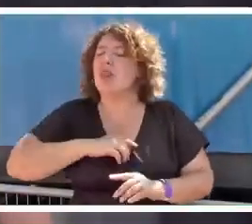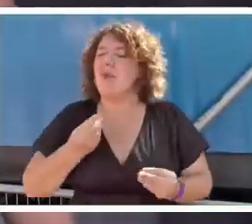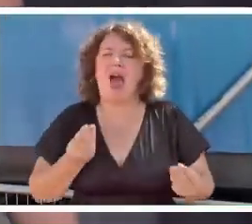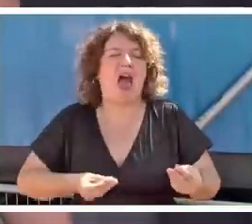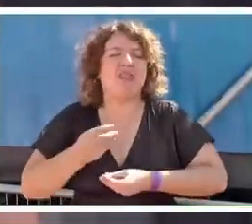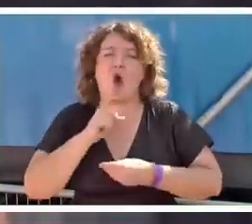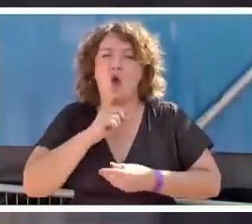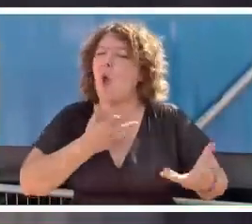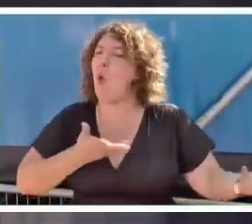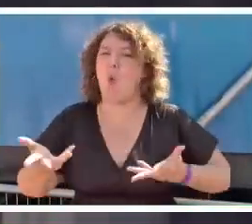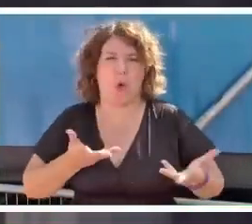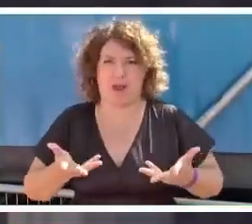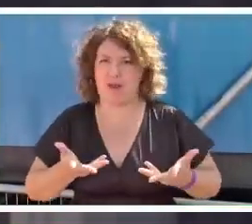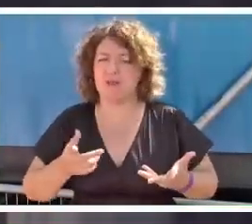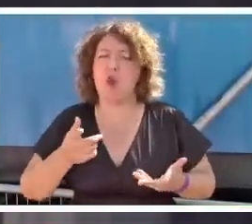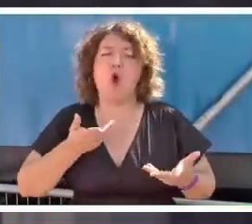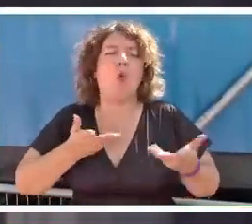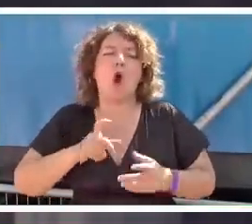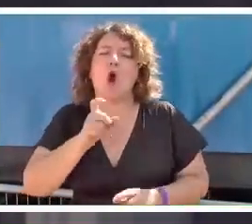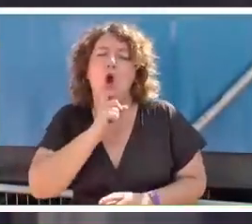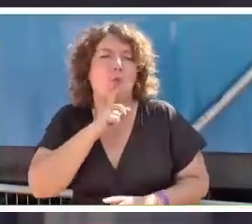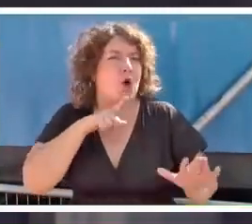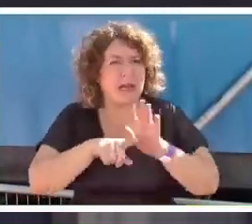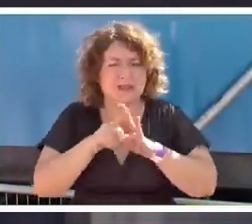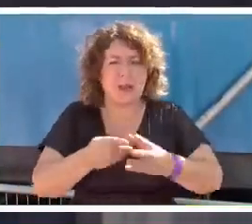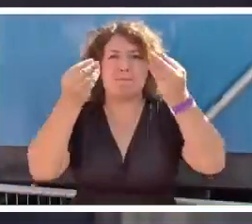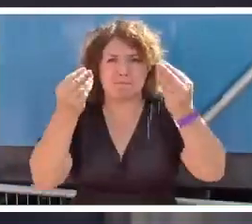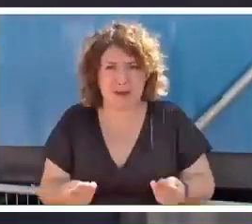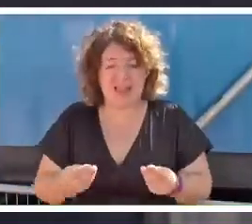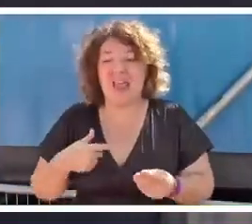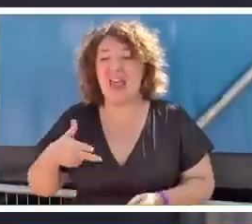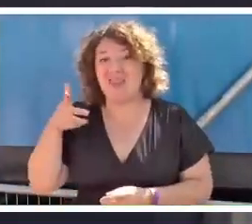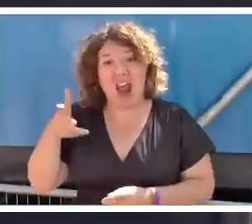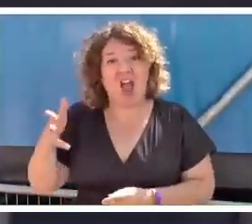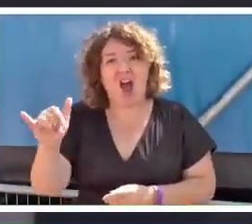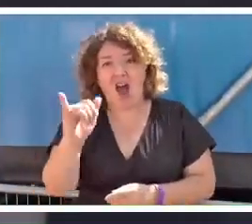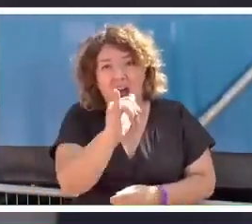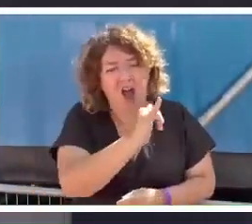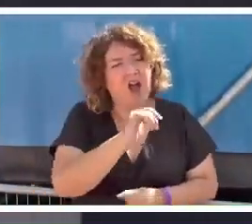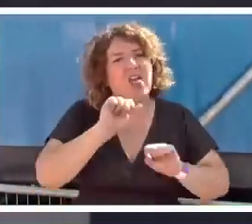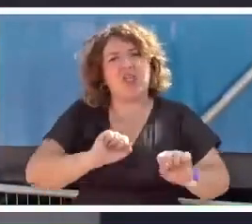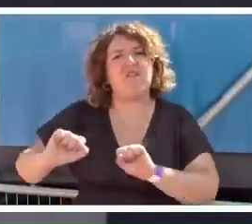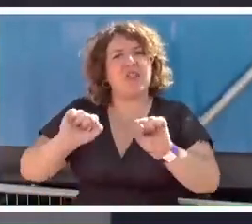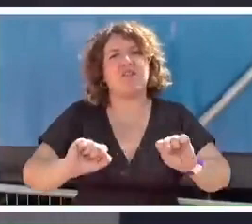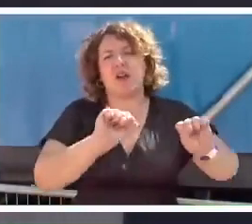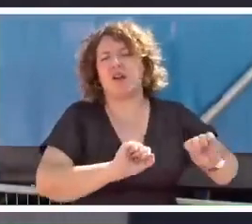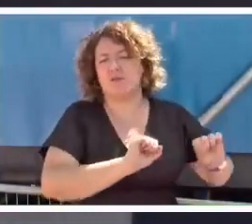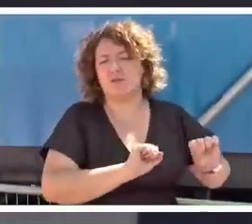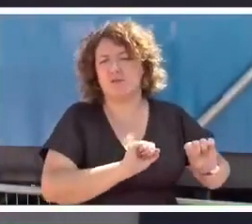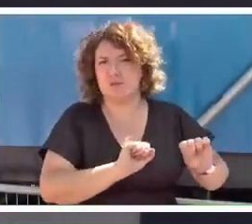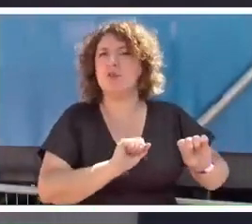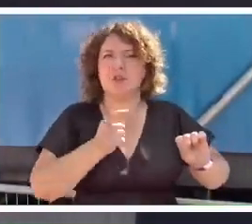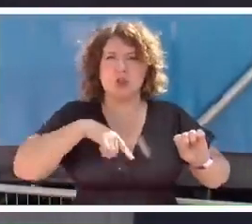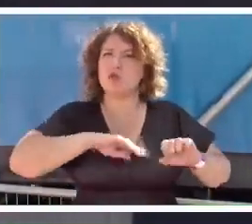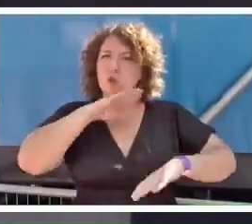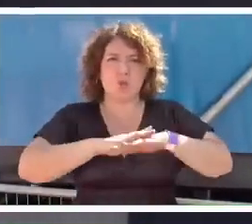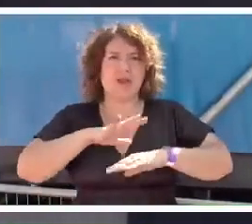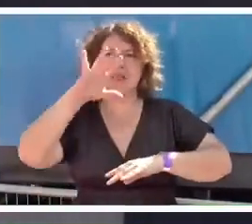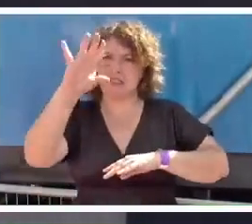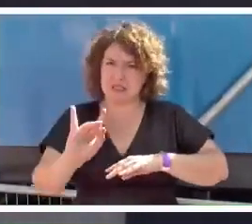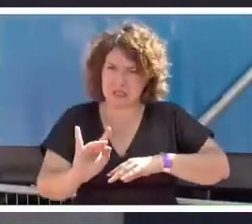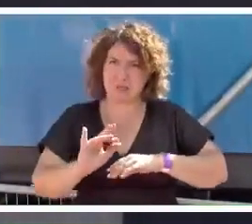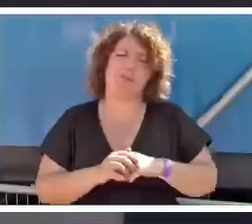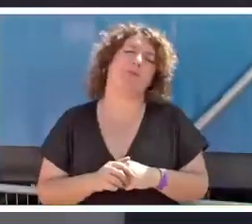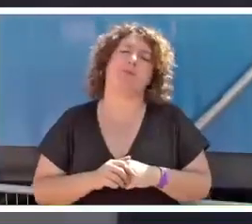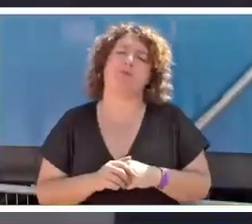con defender los derechos. Y una tarea urgente, y lo quiero decir alto y claro, que vamos a cumplir.